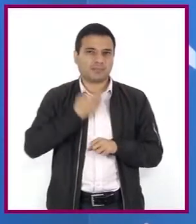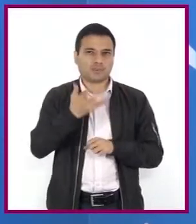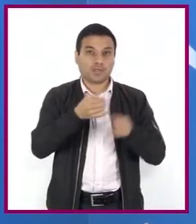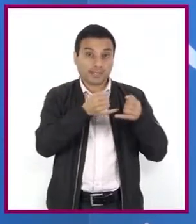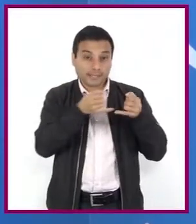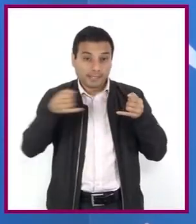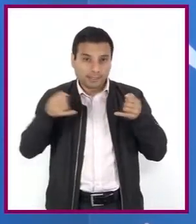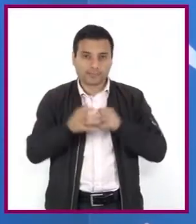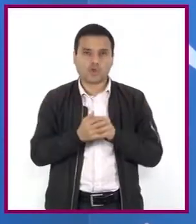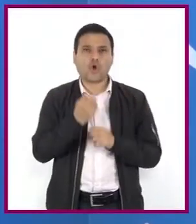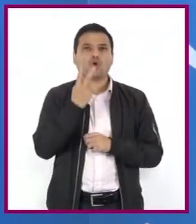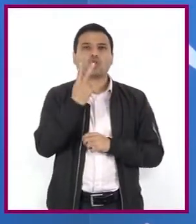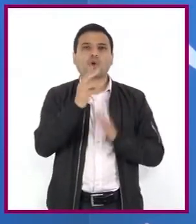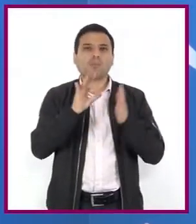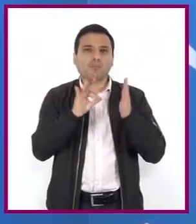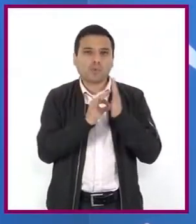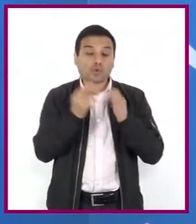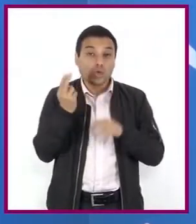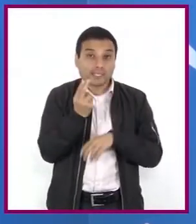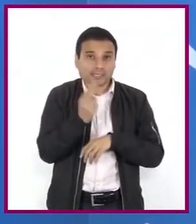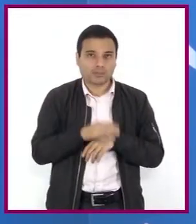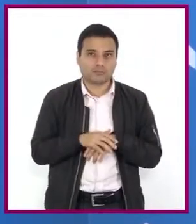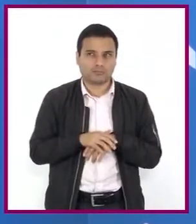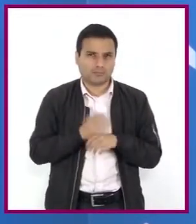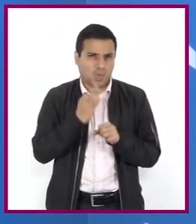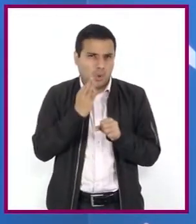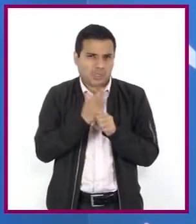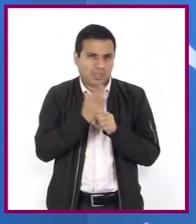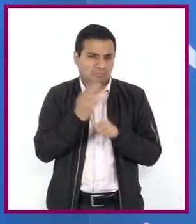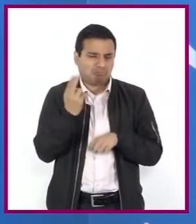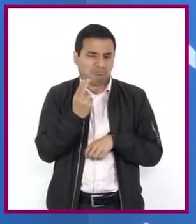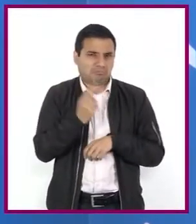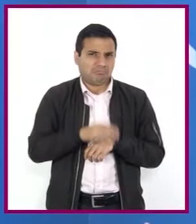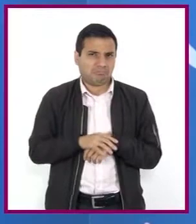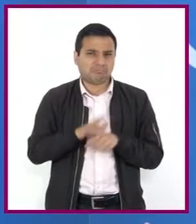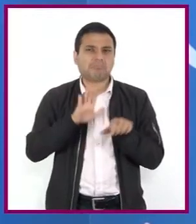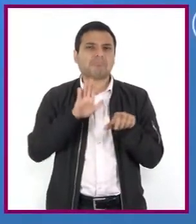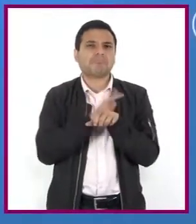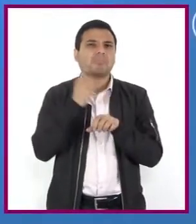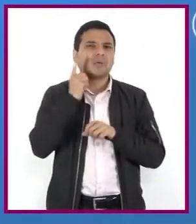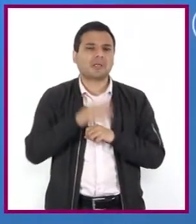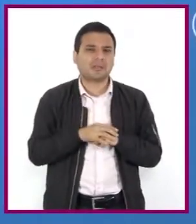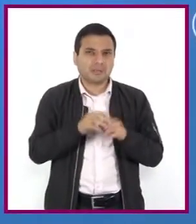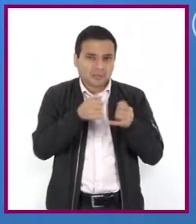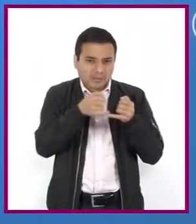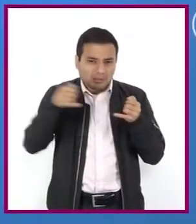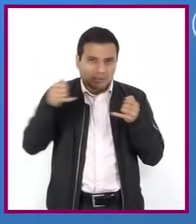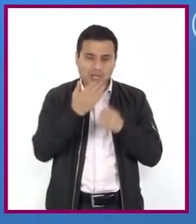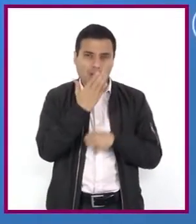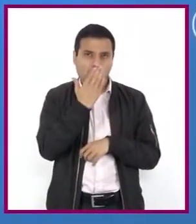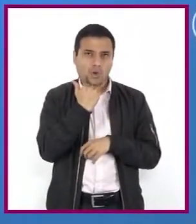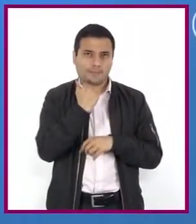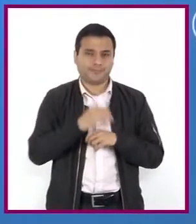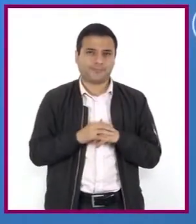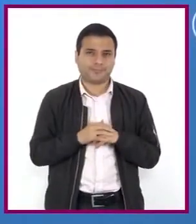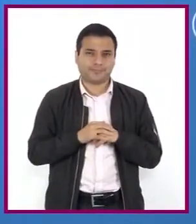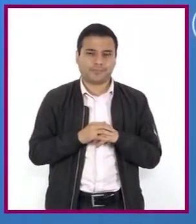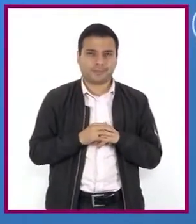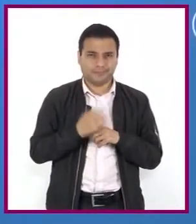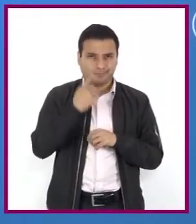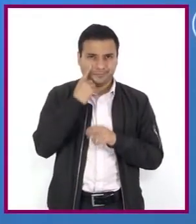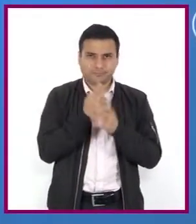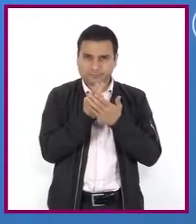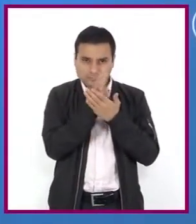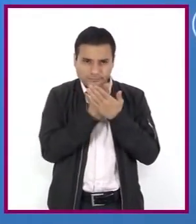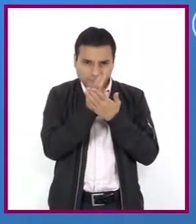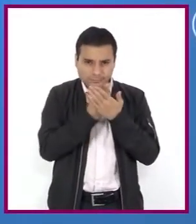obtener 2 puntos para generar toda la gráfica, ya que no es una línea recta. Antes de aprender a